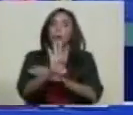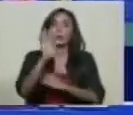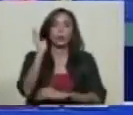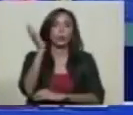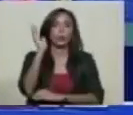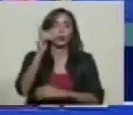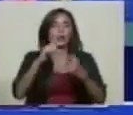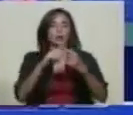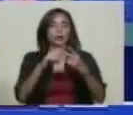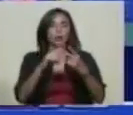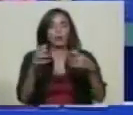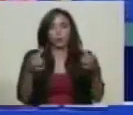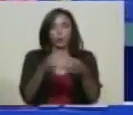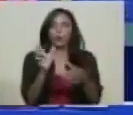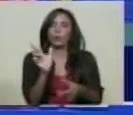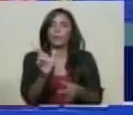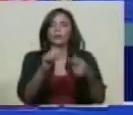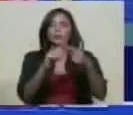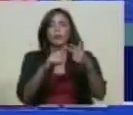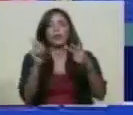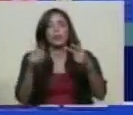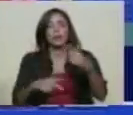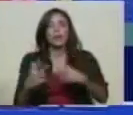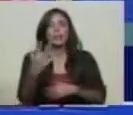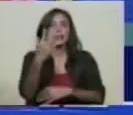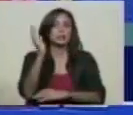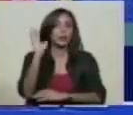el tercer Congreso de la Juventud.